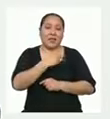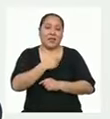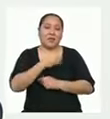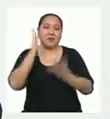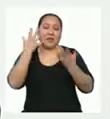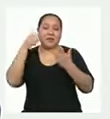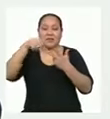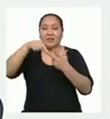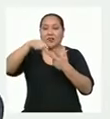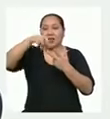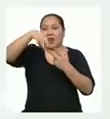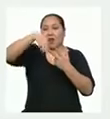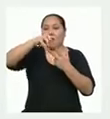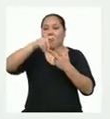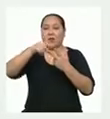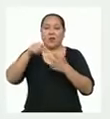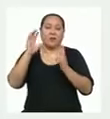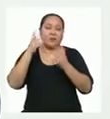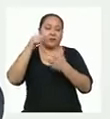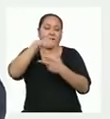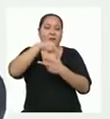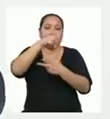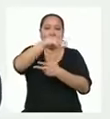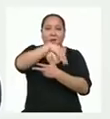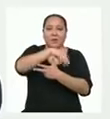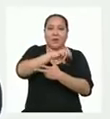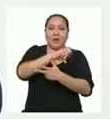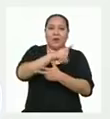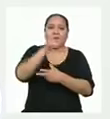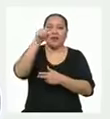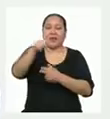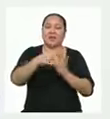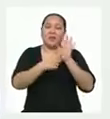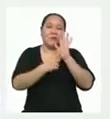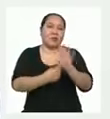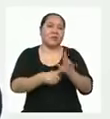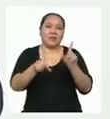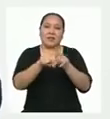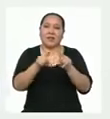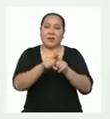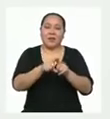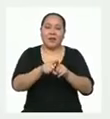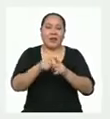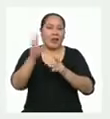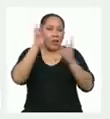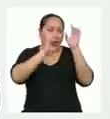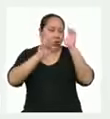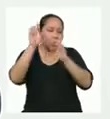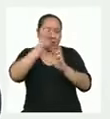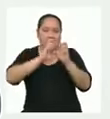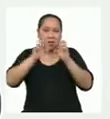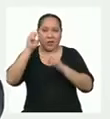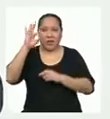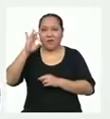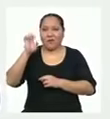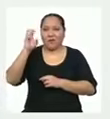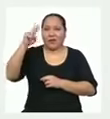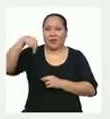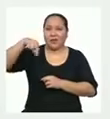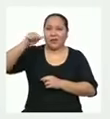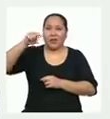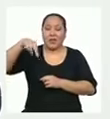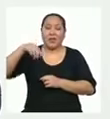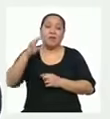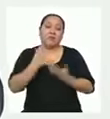Así es. Este ejemplo ilustra muy bien la inquietud de Fernanda también. Las medidas de tendencia central